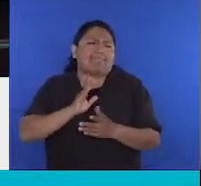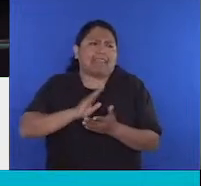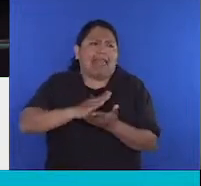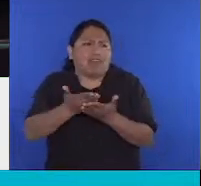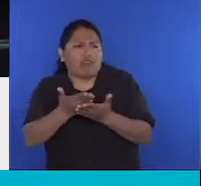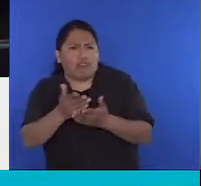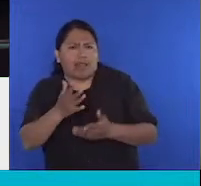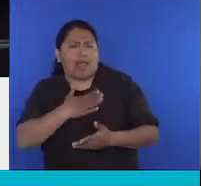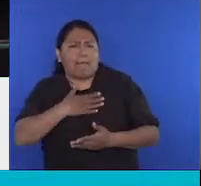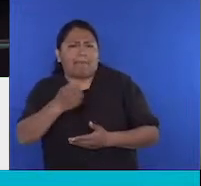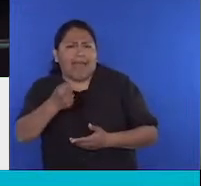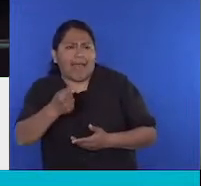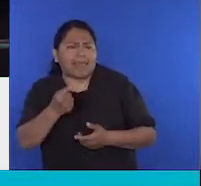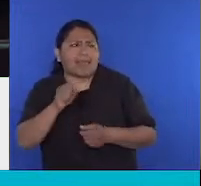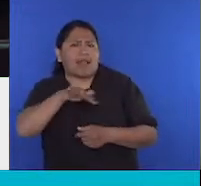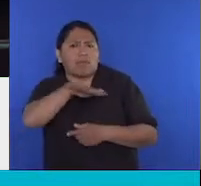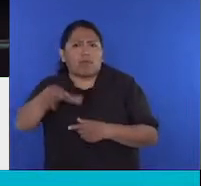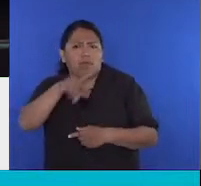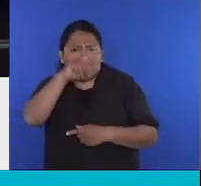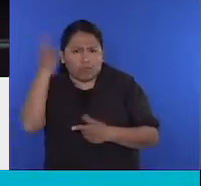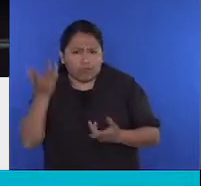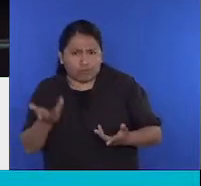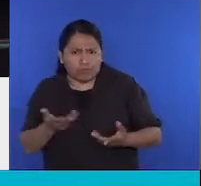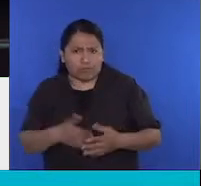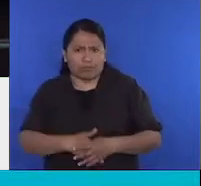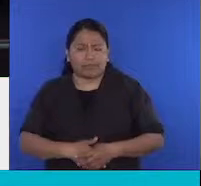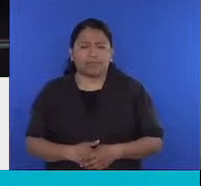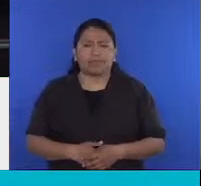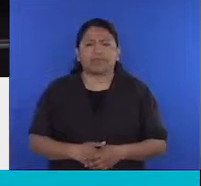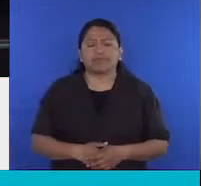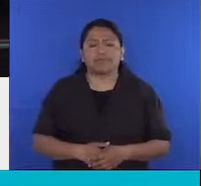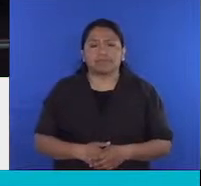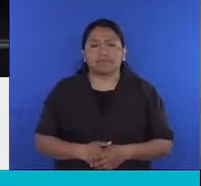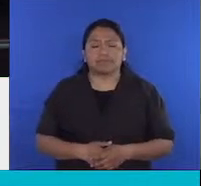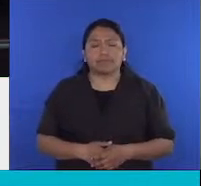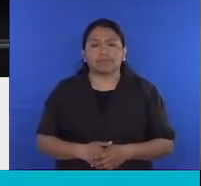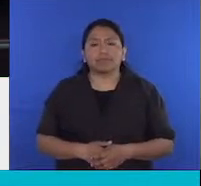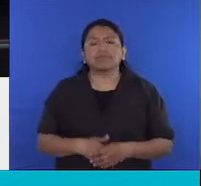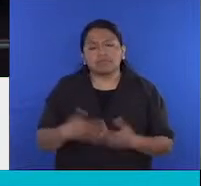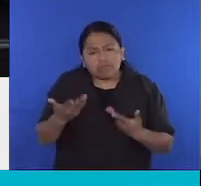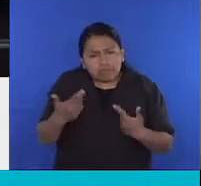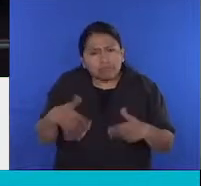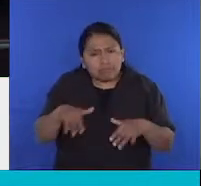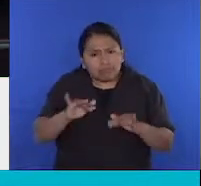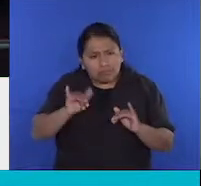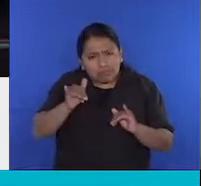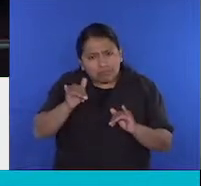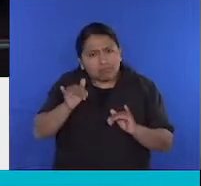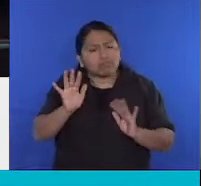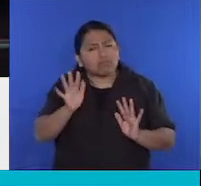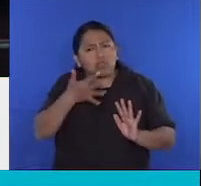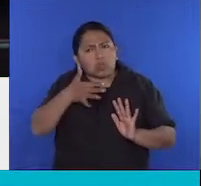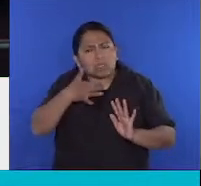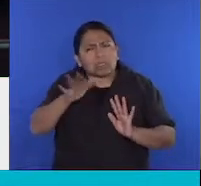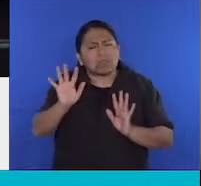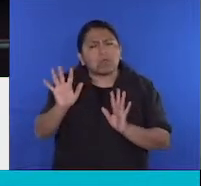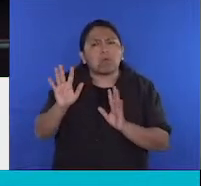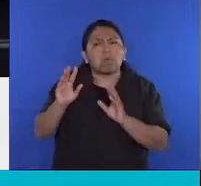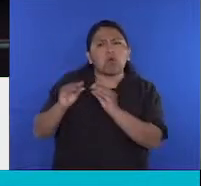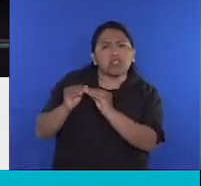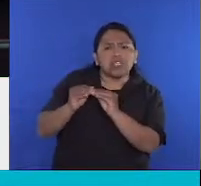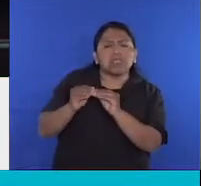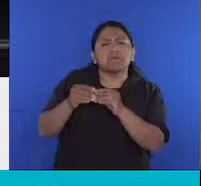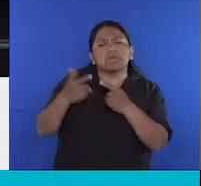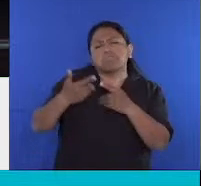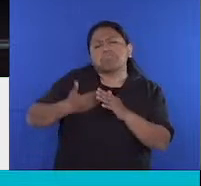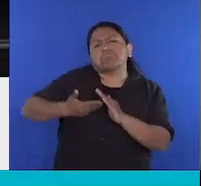nación. Por supuesto que entendemos los motivos, las razones históricas de la existencia de esta